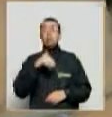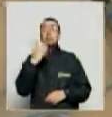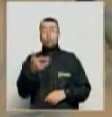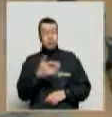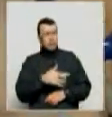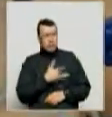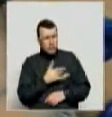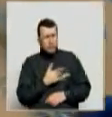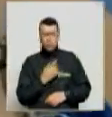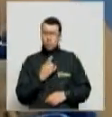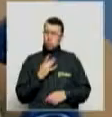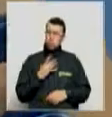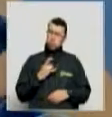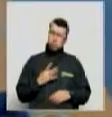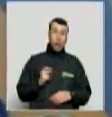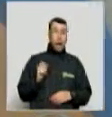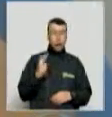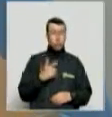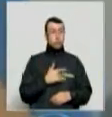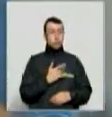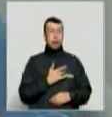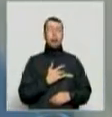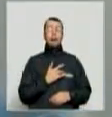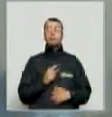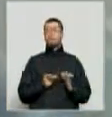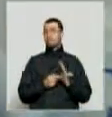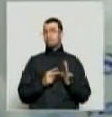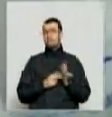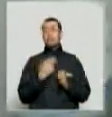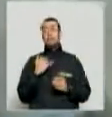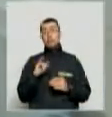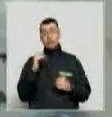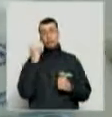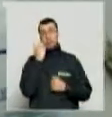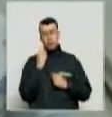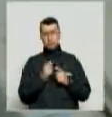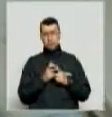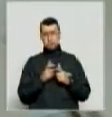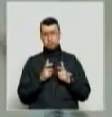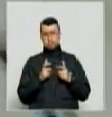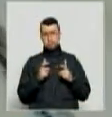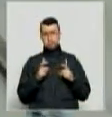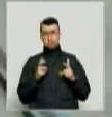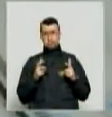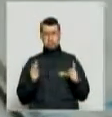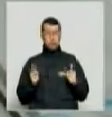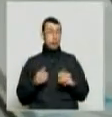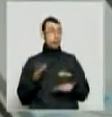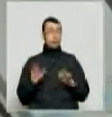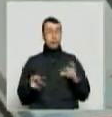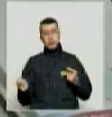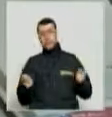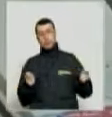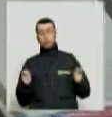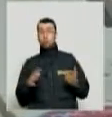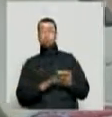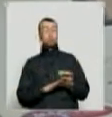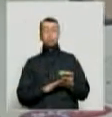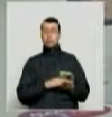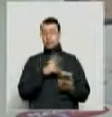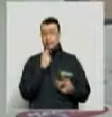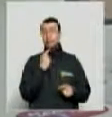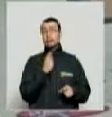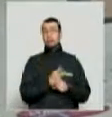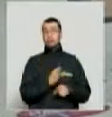dan dolores o cuando ya nos hacen sentir mal, es cuando ya la enfermedad ha tomado gran avance en nuestro cuerpo y muchas veces ya no hay muchas opciones